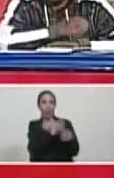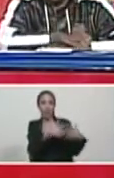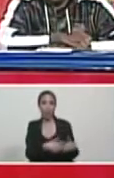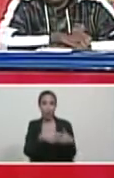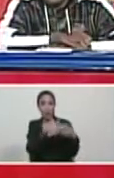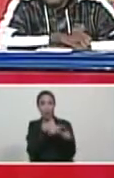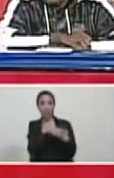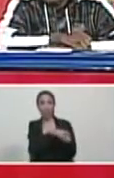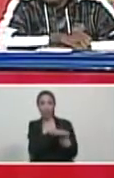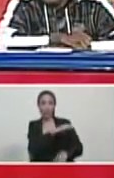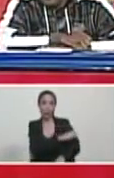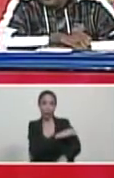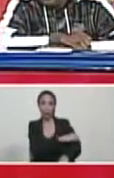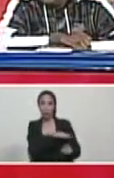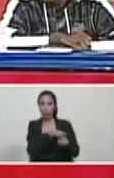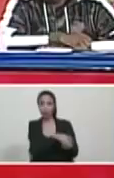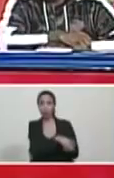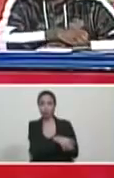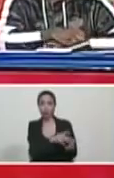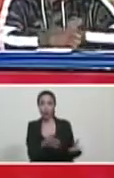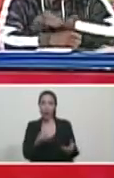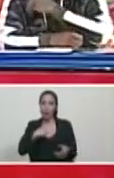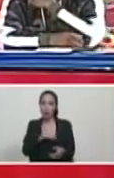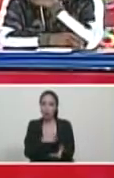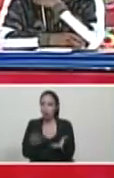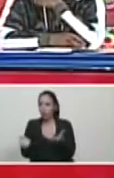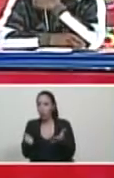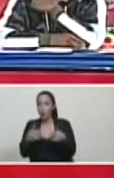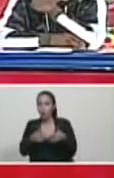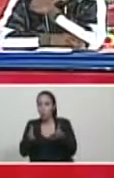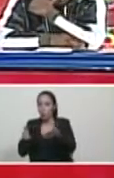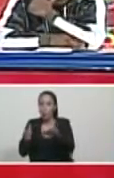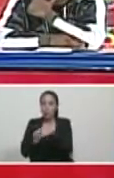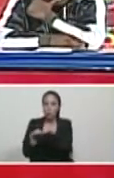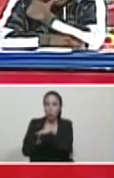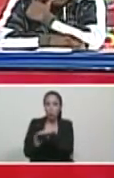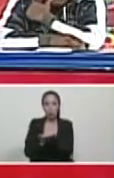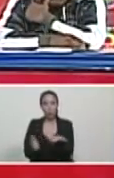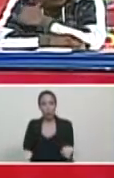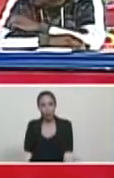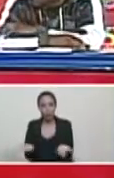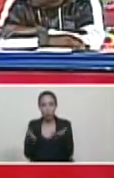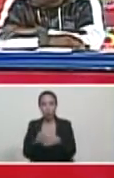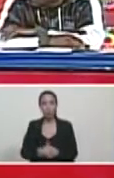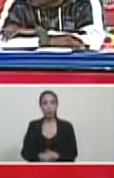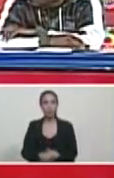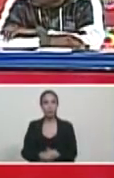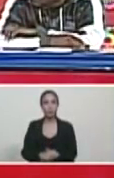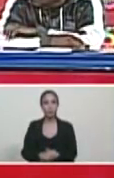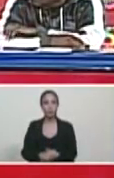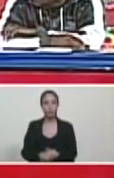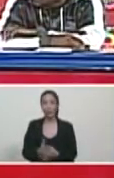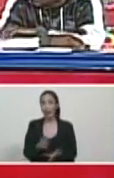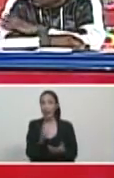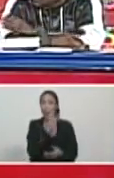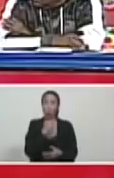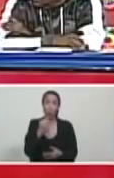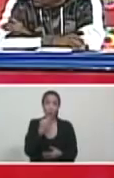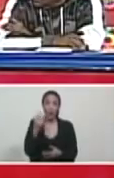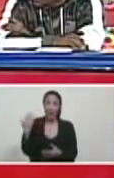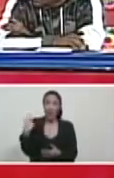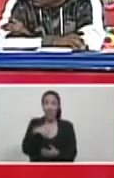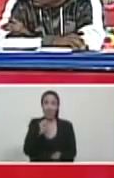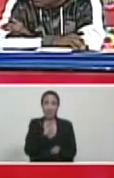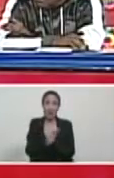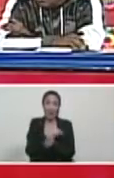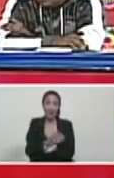alternativas al punto fijismo, buscando alternativas al abismo en que caía la juventud, en que cabían